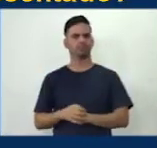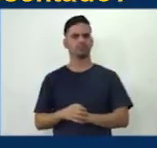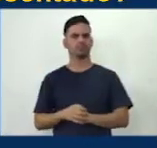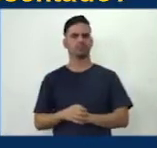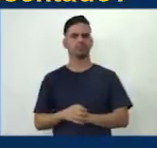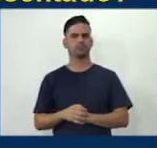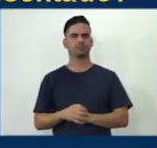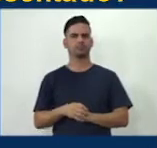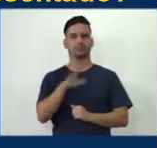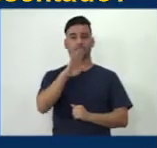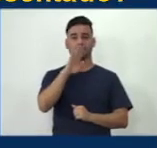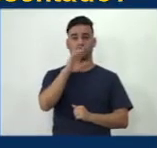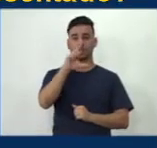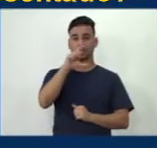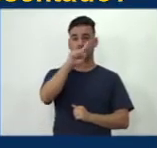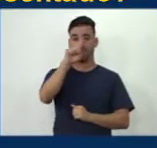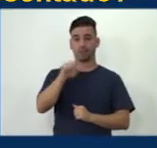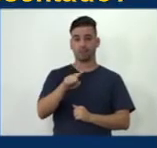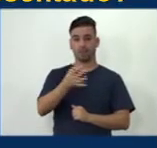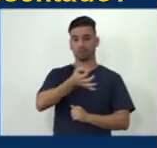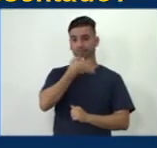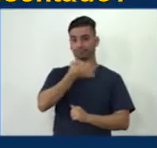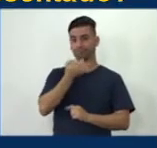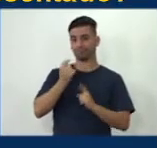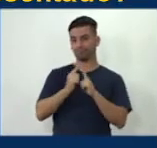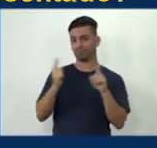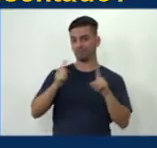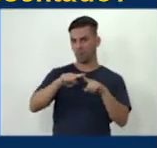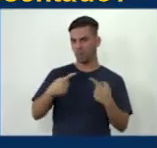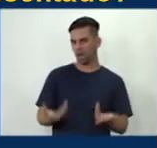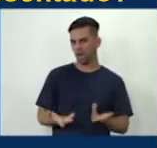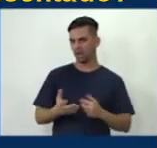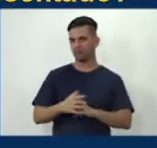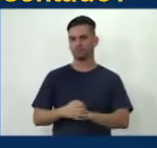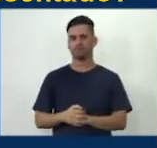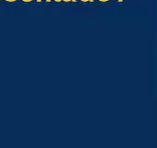Y inciso C, argumente el inciso anterior.